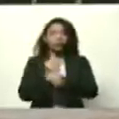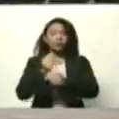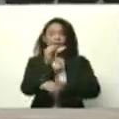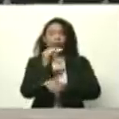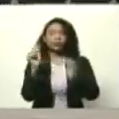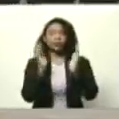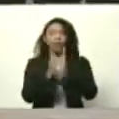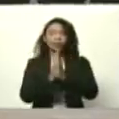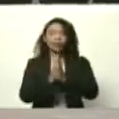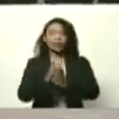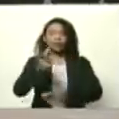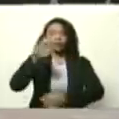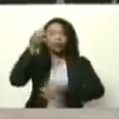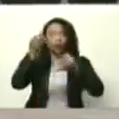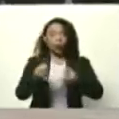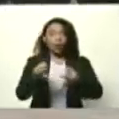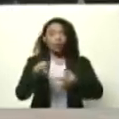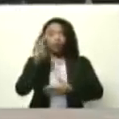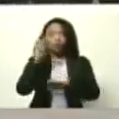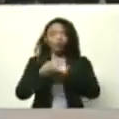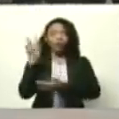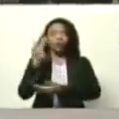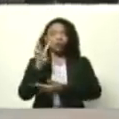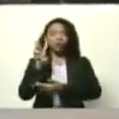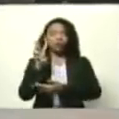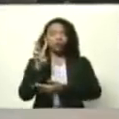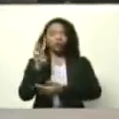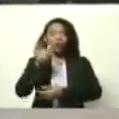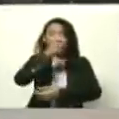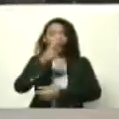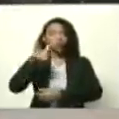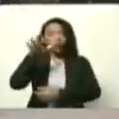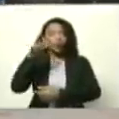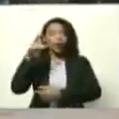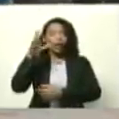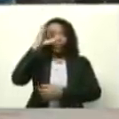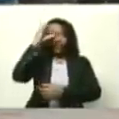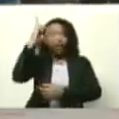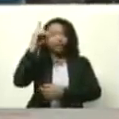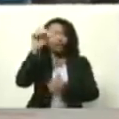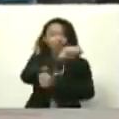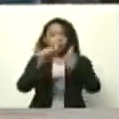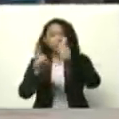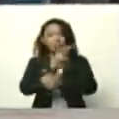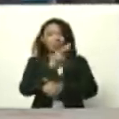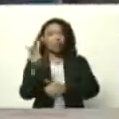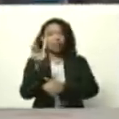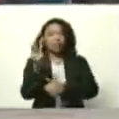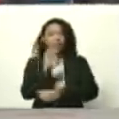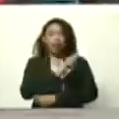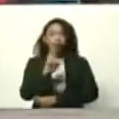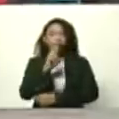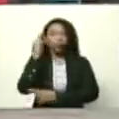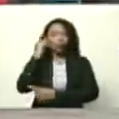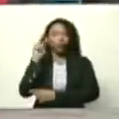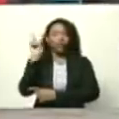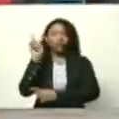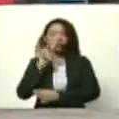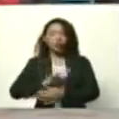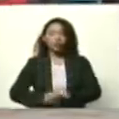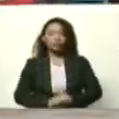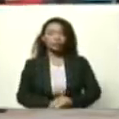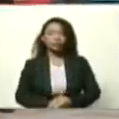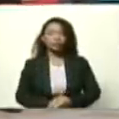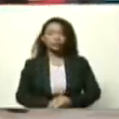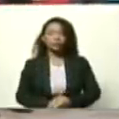Santa Segura 2022 por la ciudadana Delcy Rodríguez Gómez, vicepresidenta ejecutiva de la República Bolivariana de